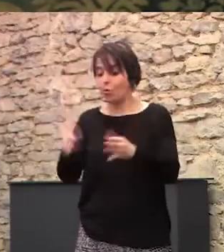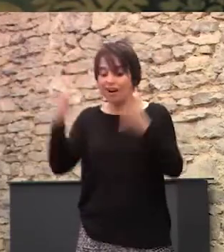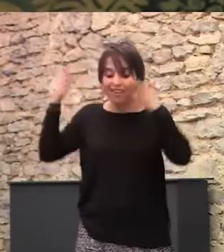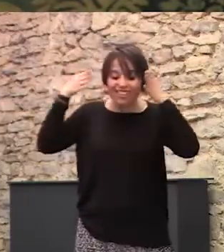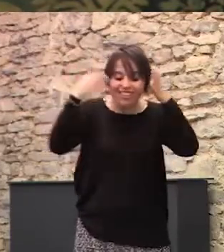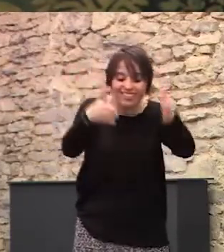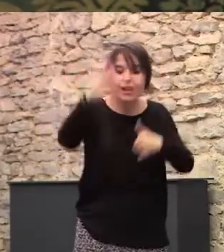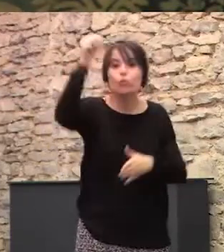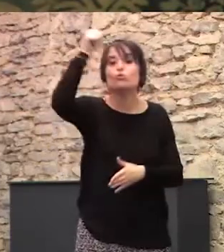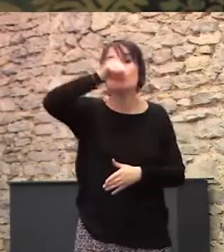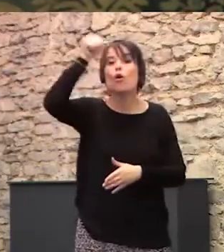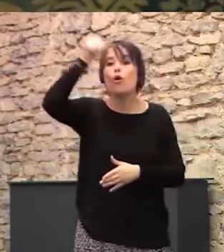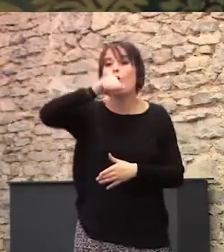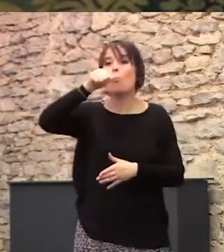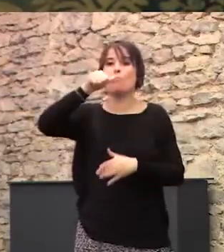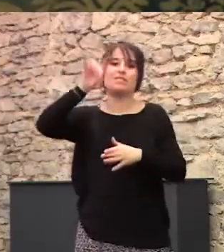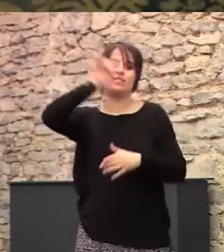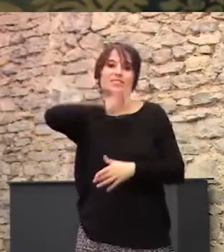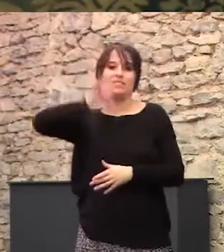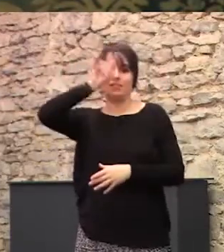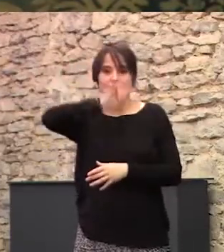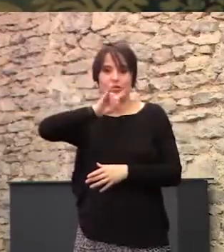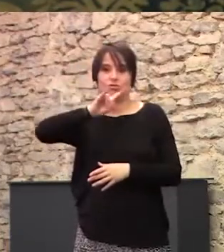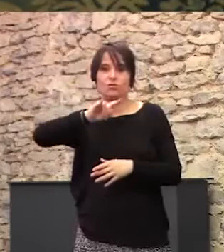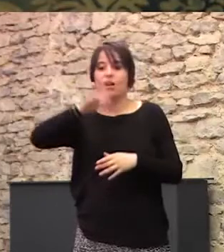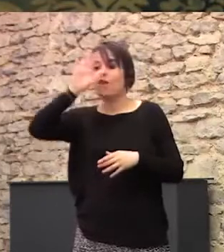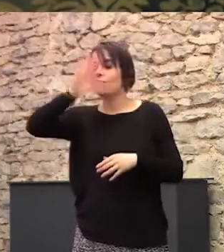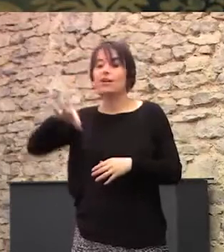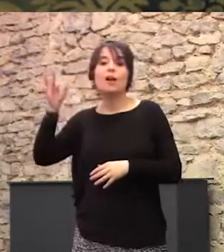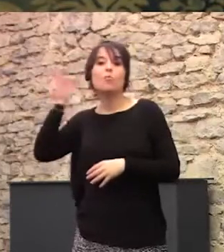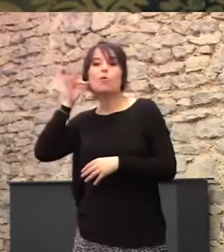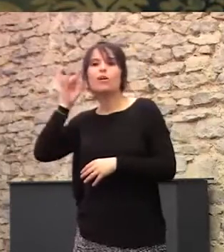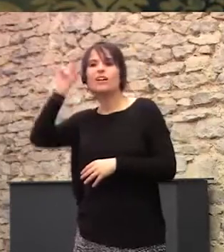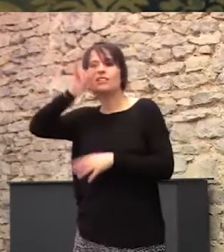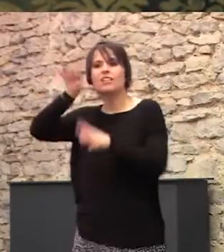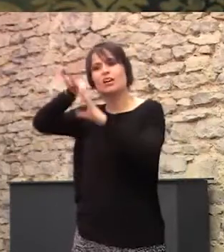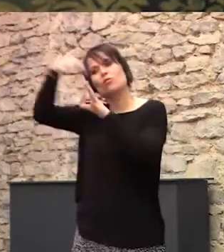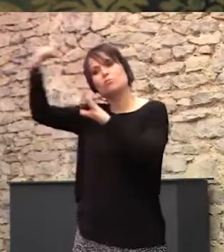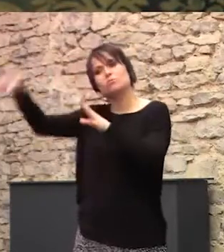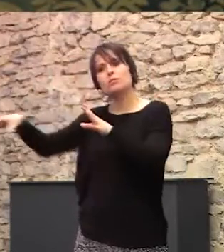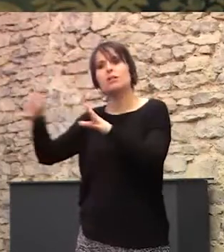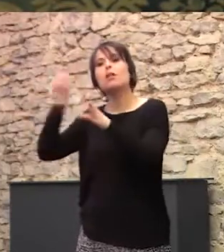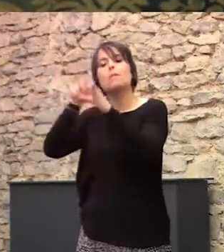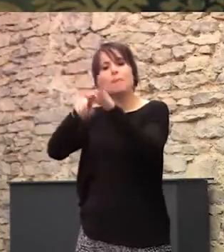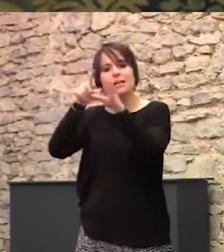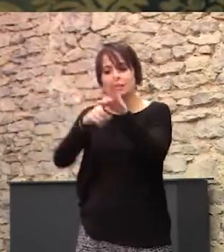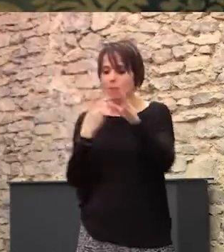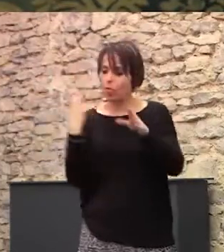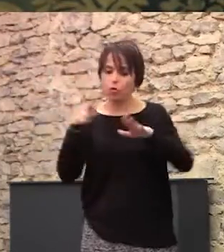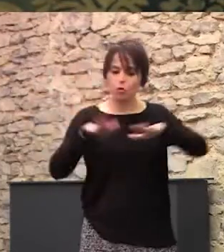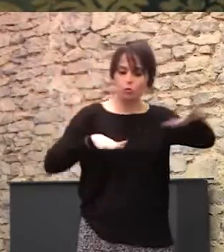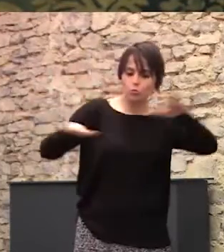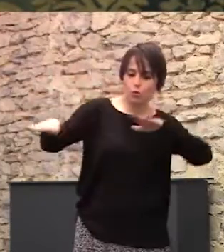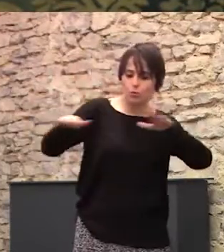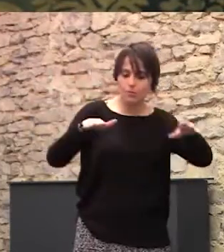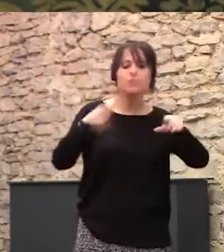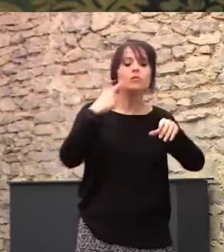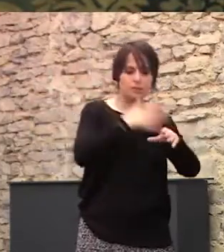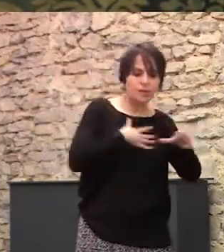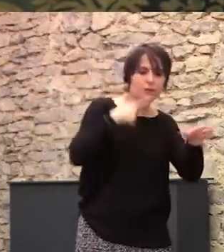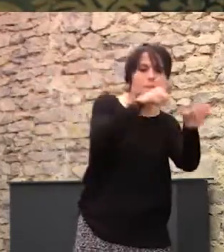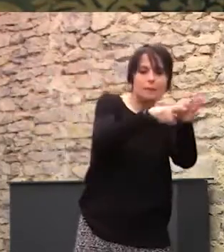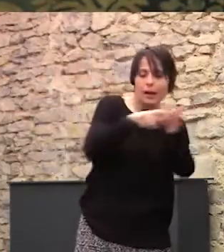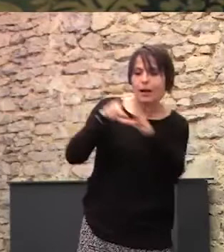hombres negros, eran los que llevaban la batuta. Al final, las mujeres negras, participando en los dos movimientos o en todos esos